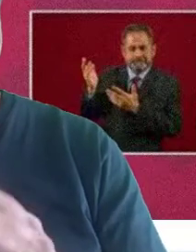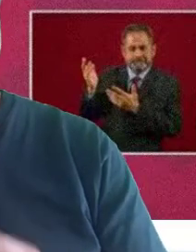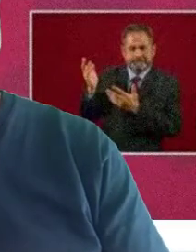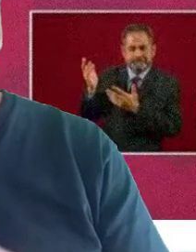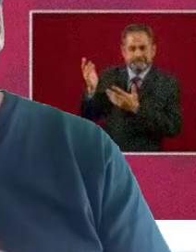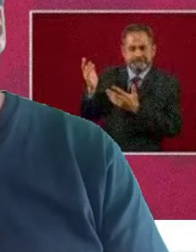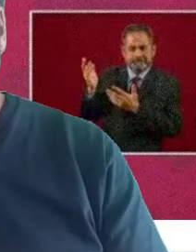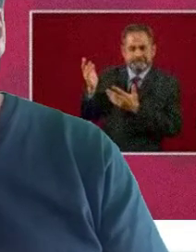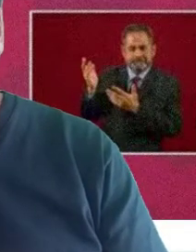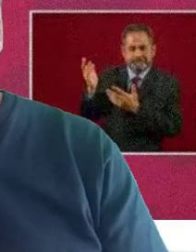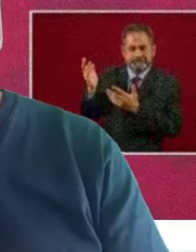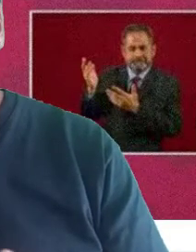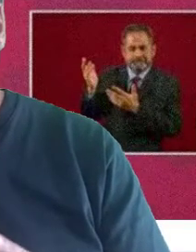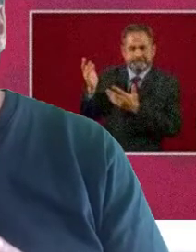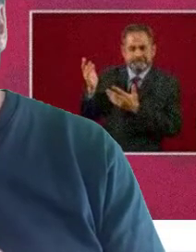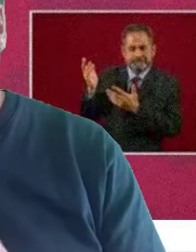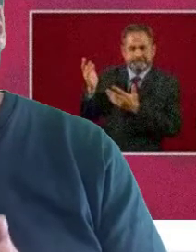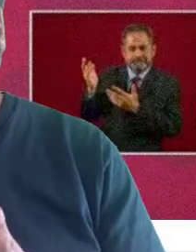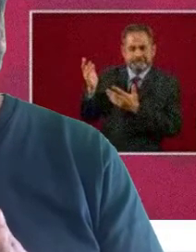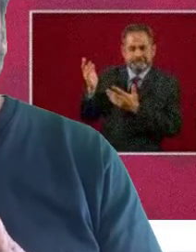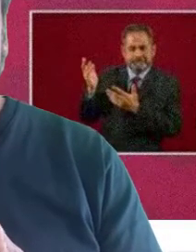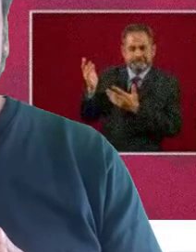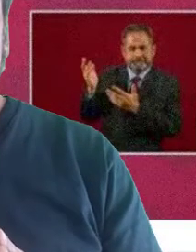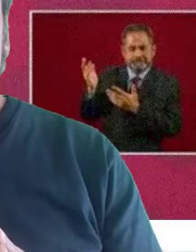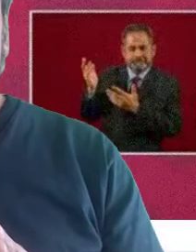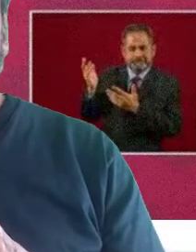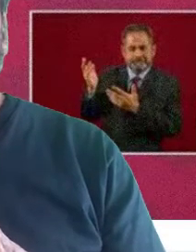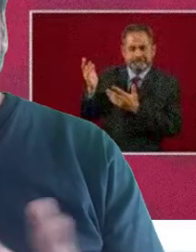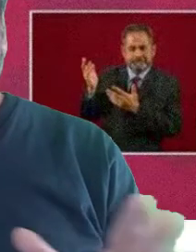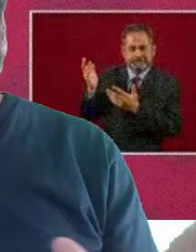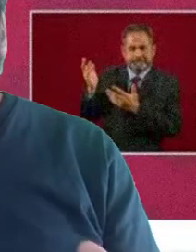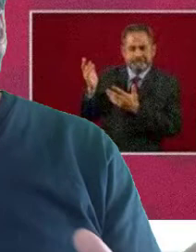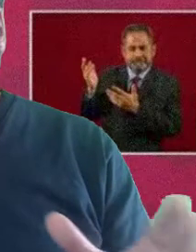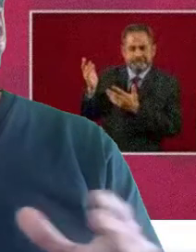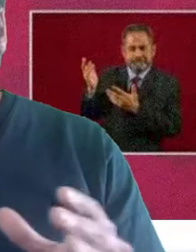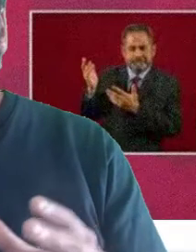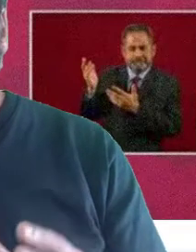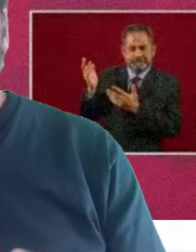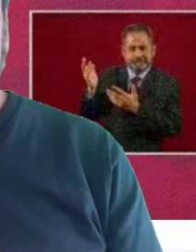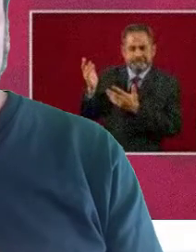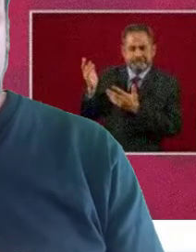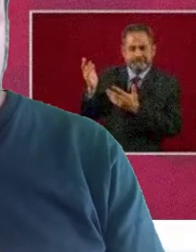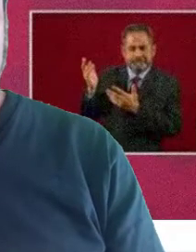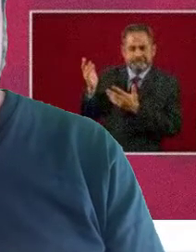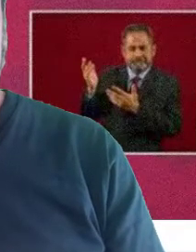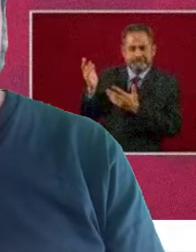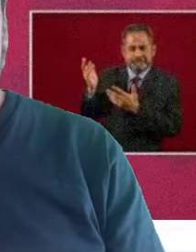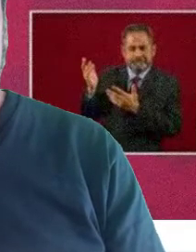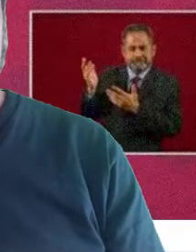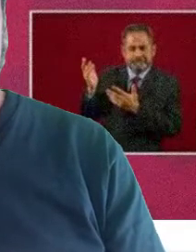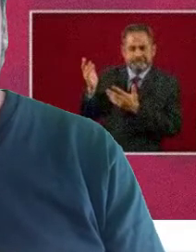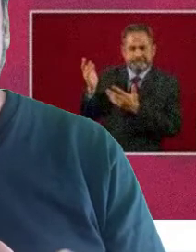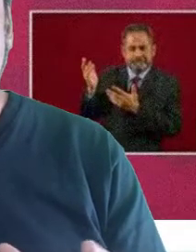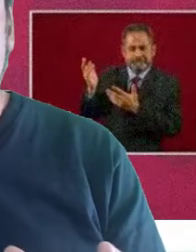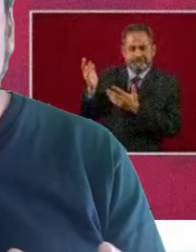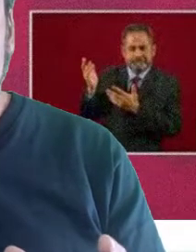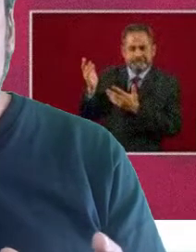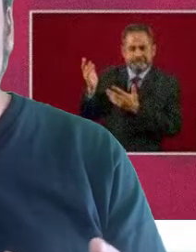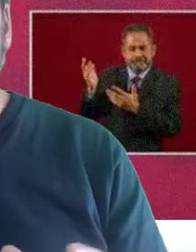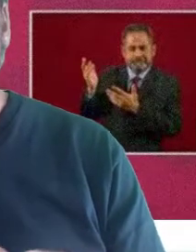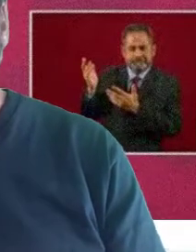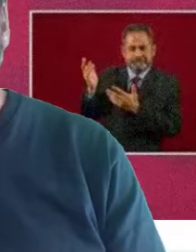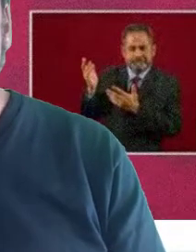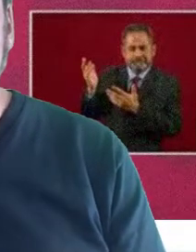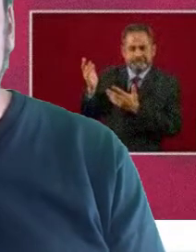verdad por sus likes por suscribirse nuevamente dentro de estas cuestiones si lo que vivimos